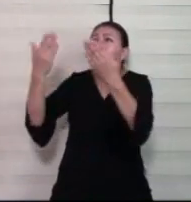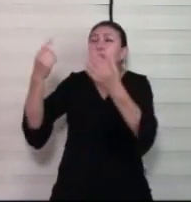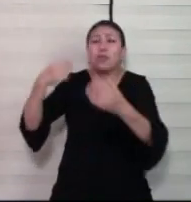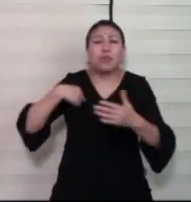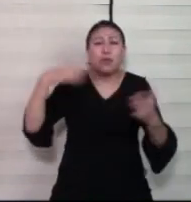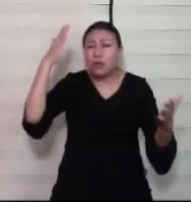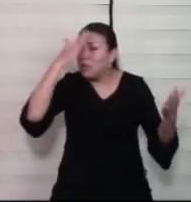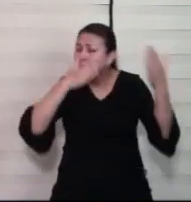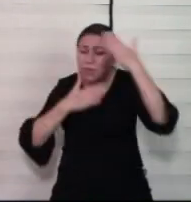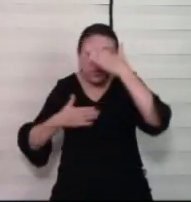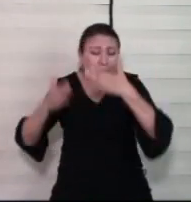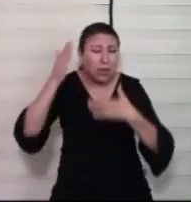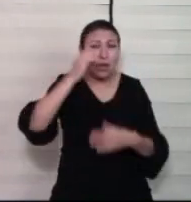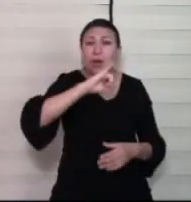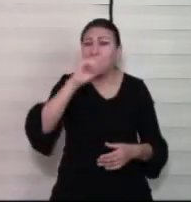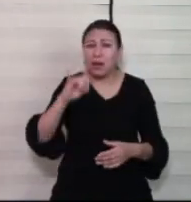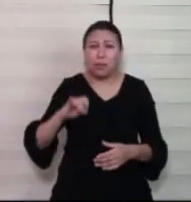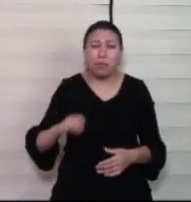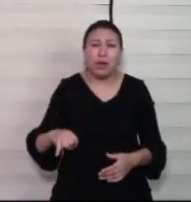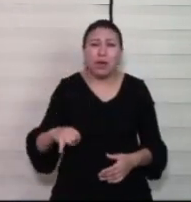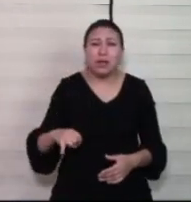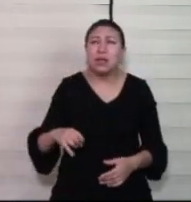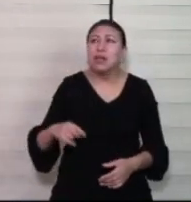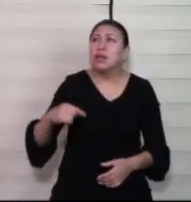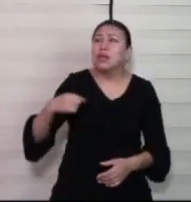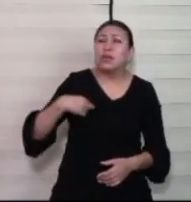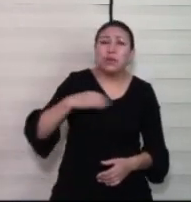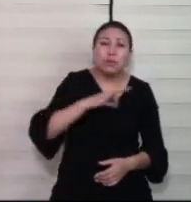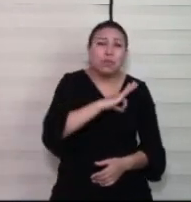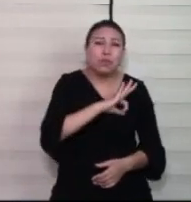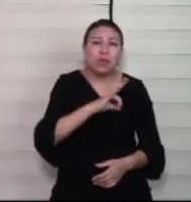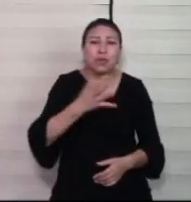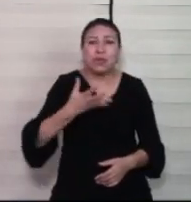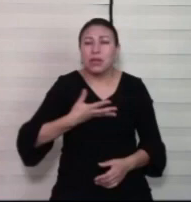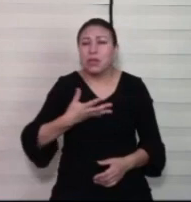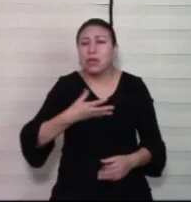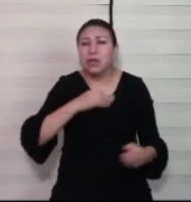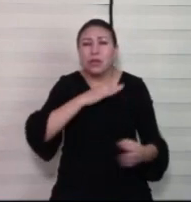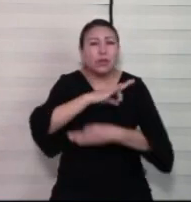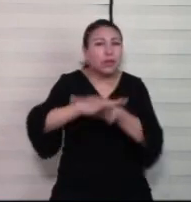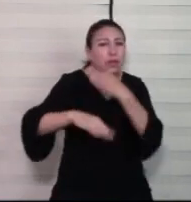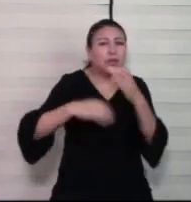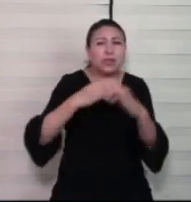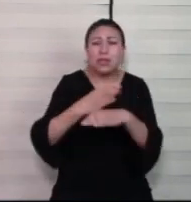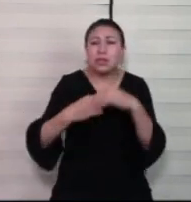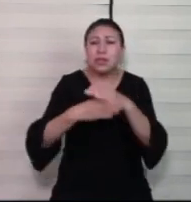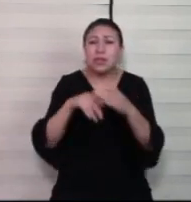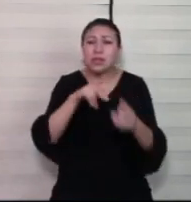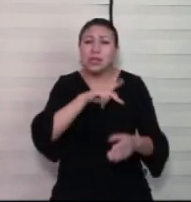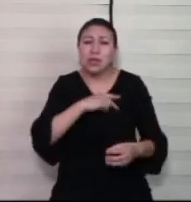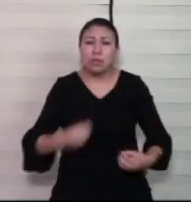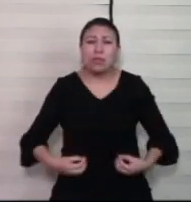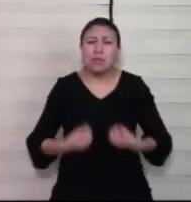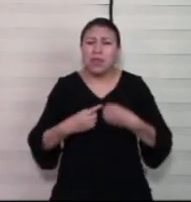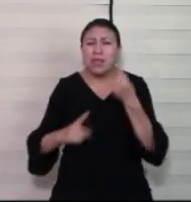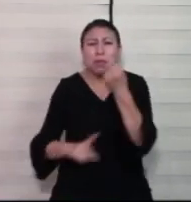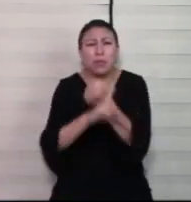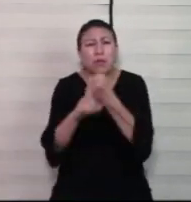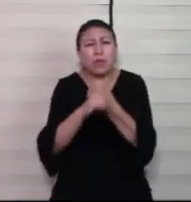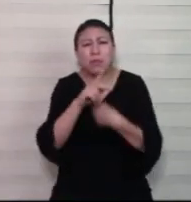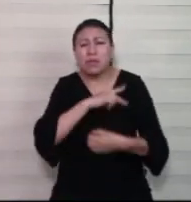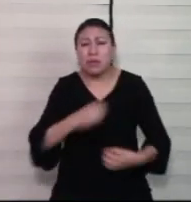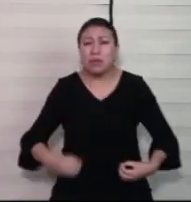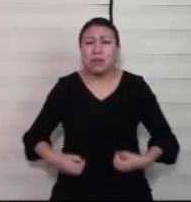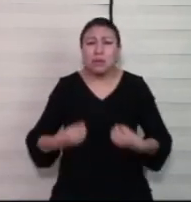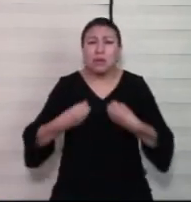jamás. Puedo tener todos estos efectos en mi vida, pero que yo no abra la puerta a la